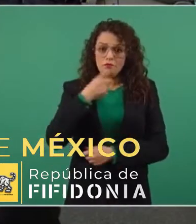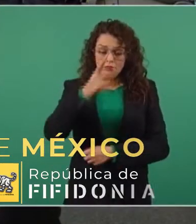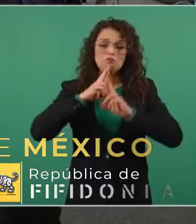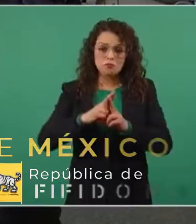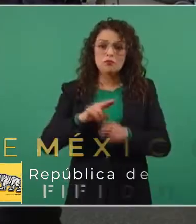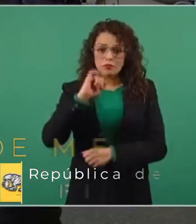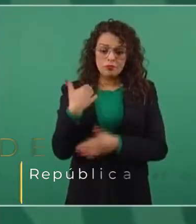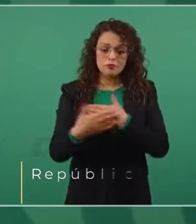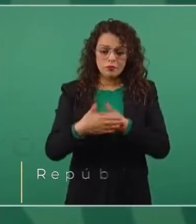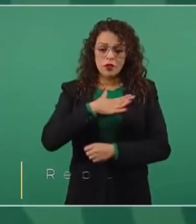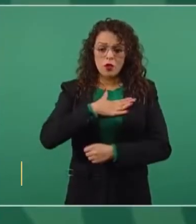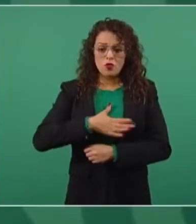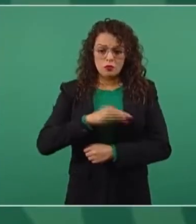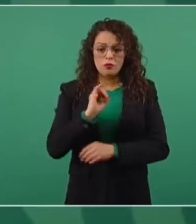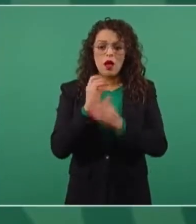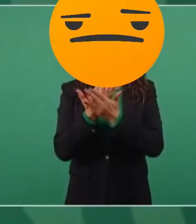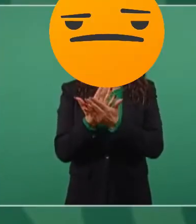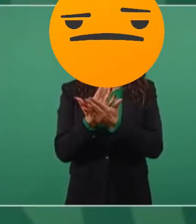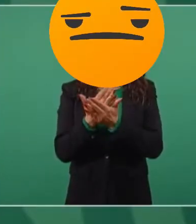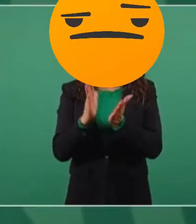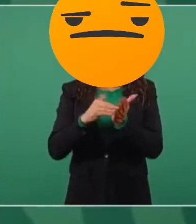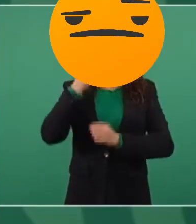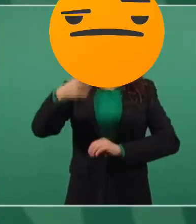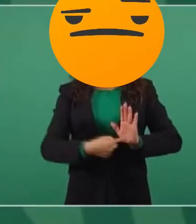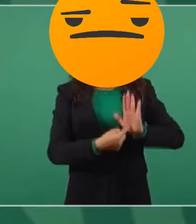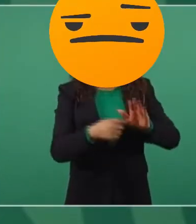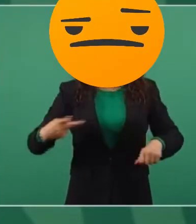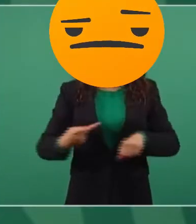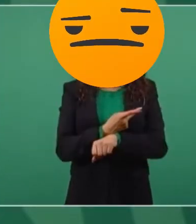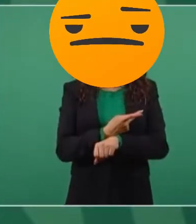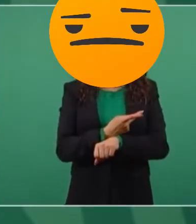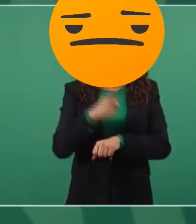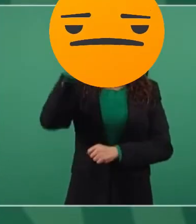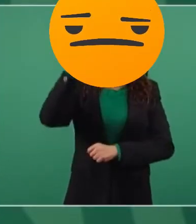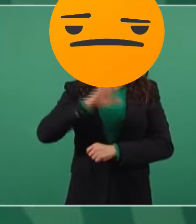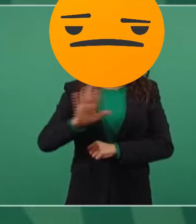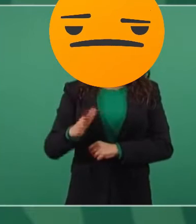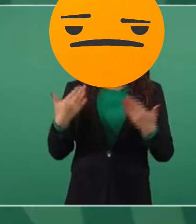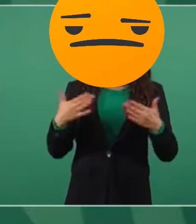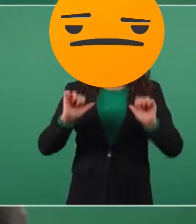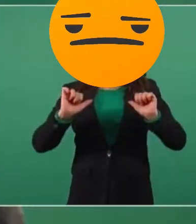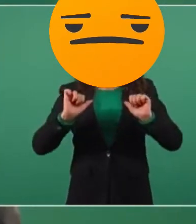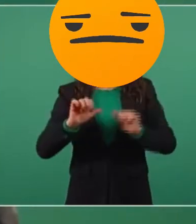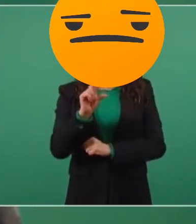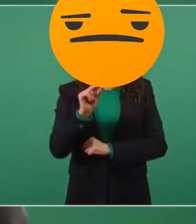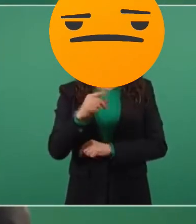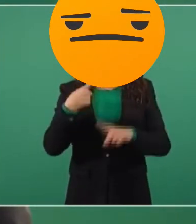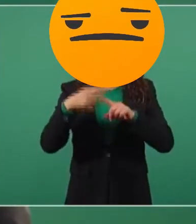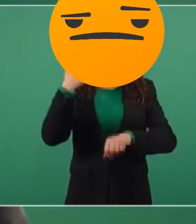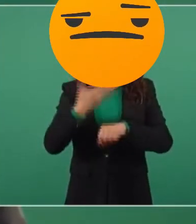contestar, y que se está esperando el dictamen, y no va a haber impunidad. El que resulte